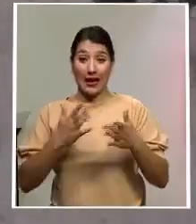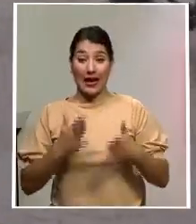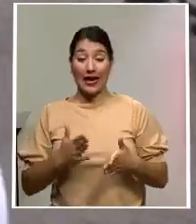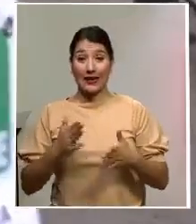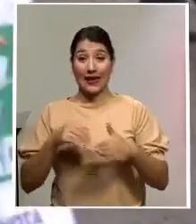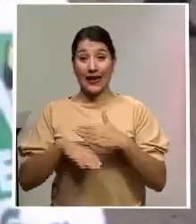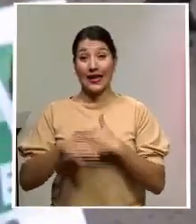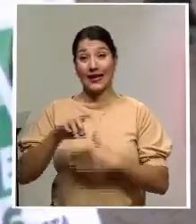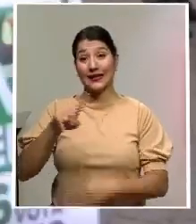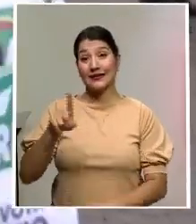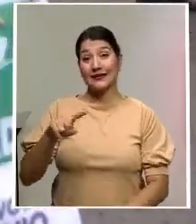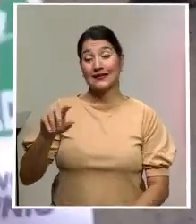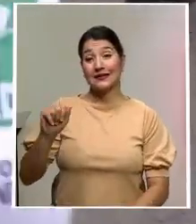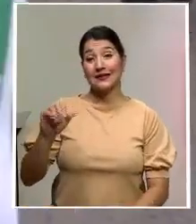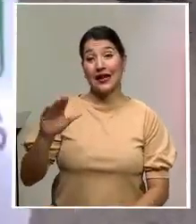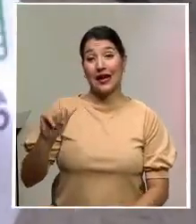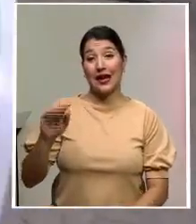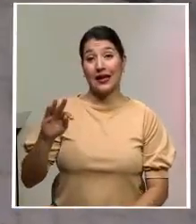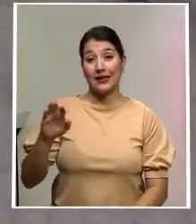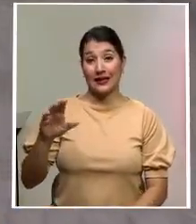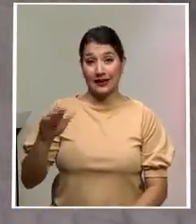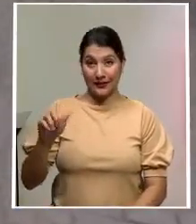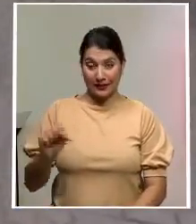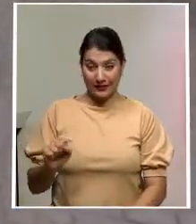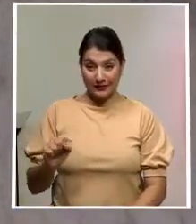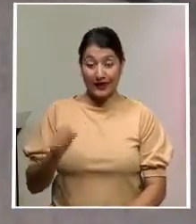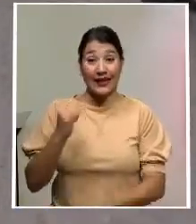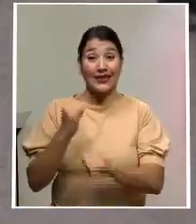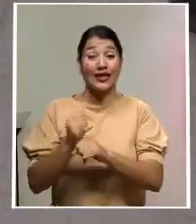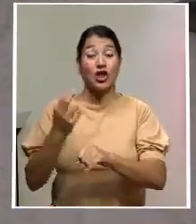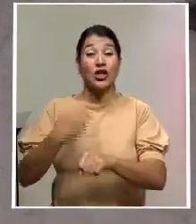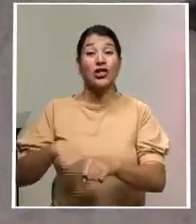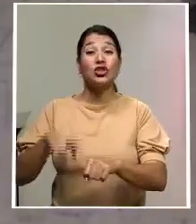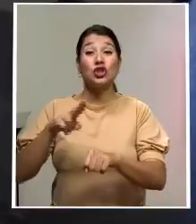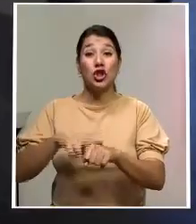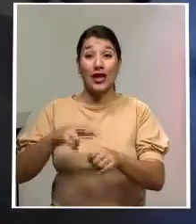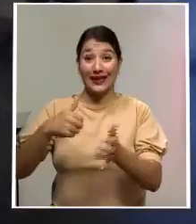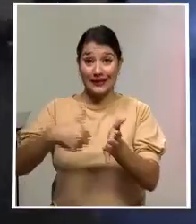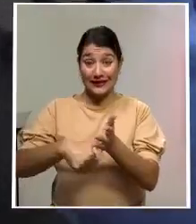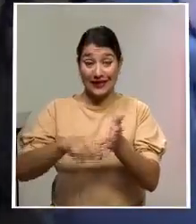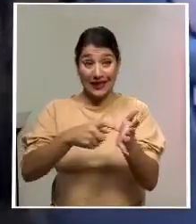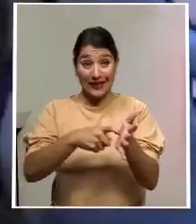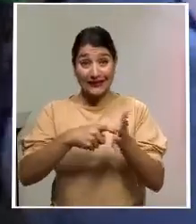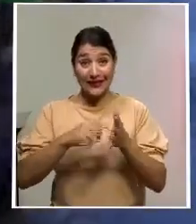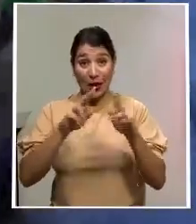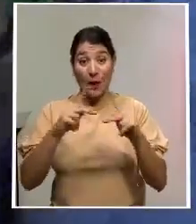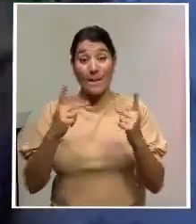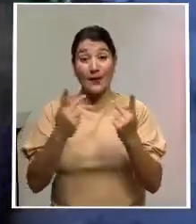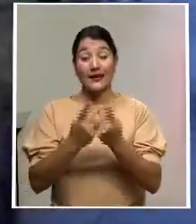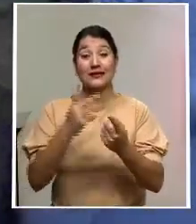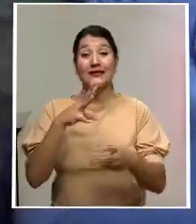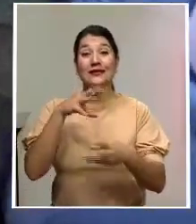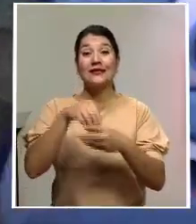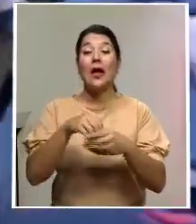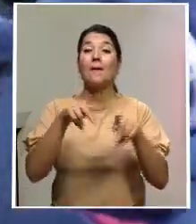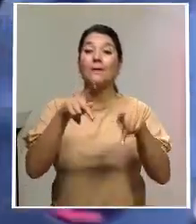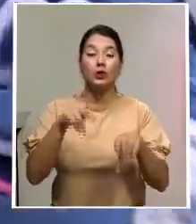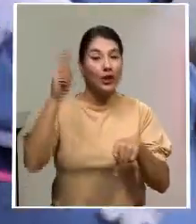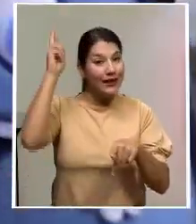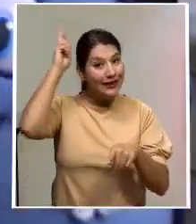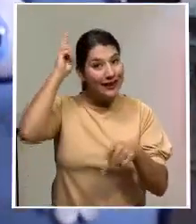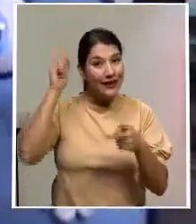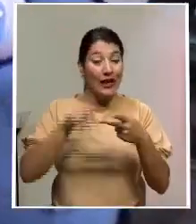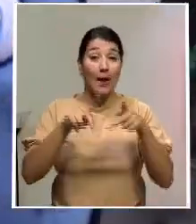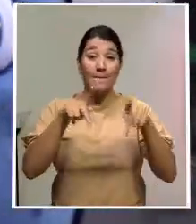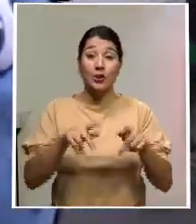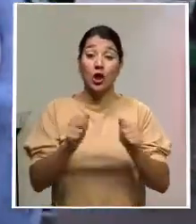Tlaxcala, al centro del país. El Instituto Nacional Electoral exige que los partidos incluyan a aspirantes indígenas, personas